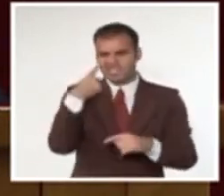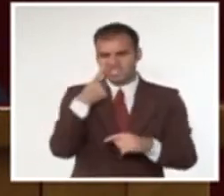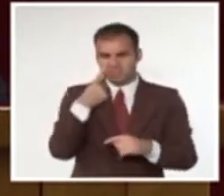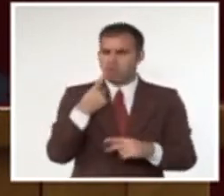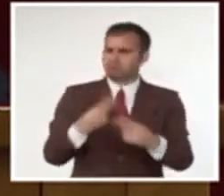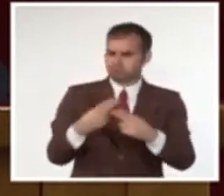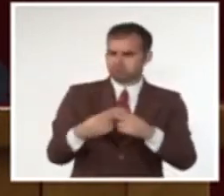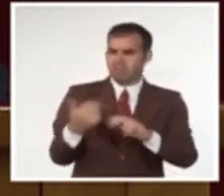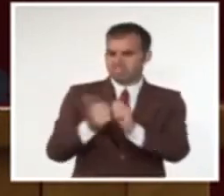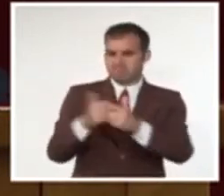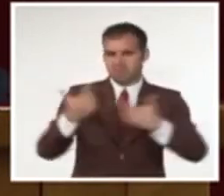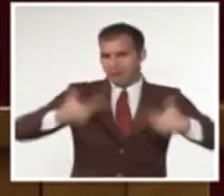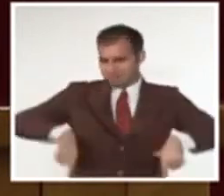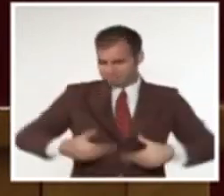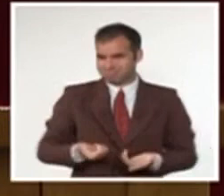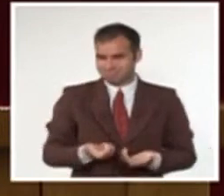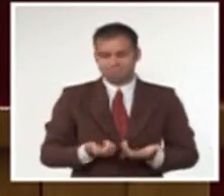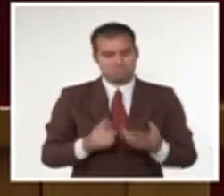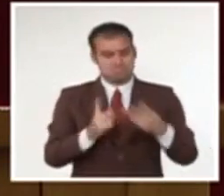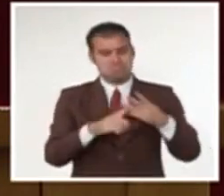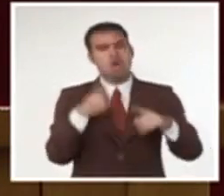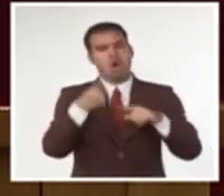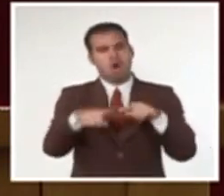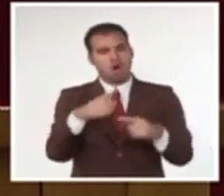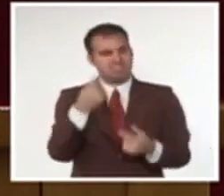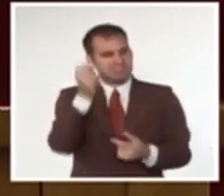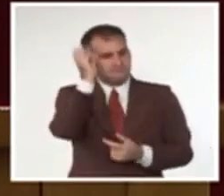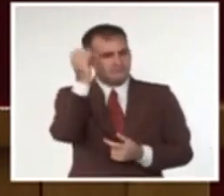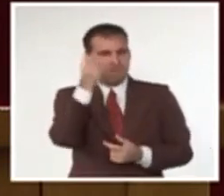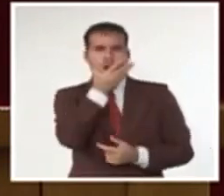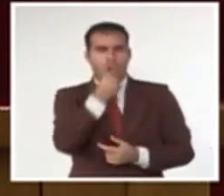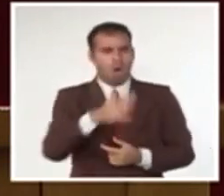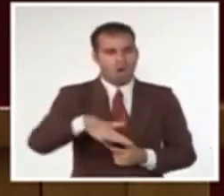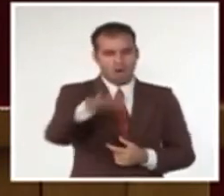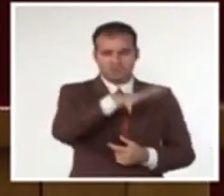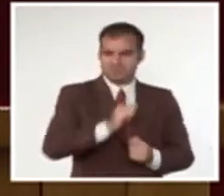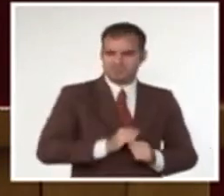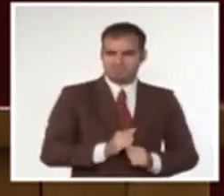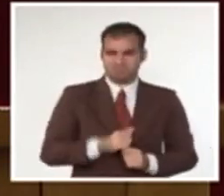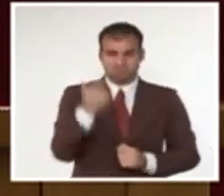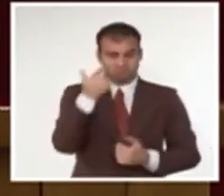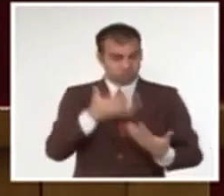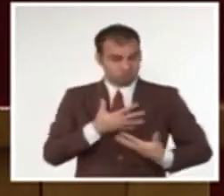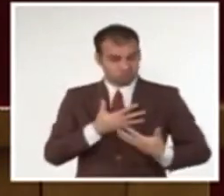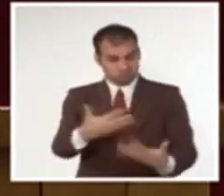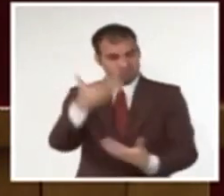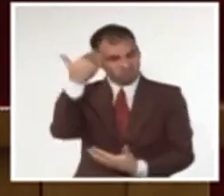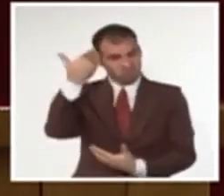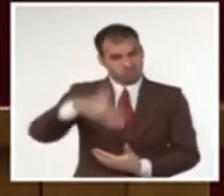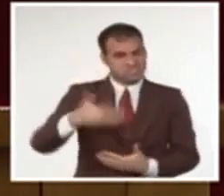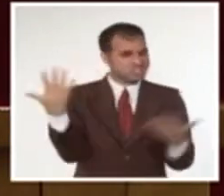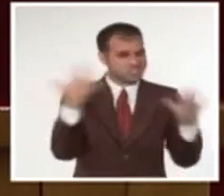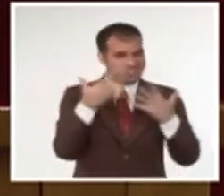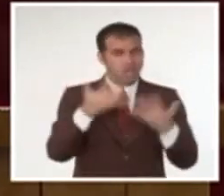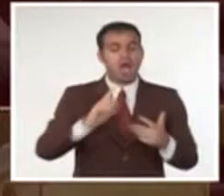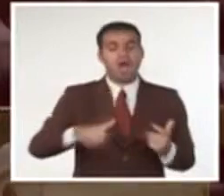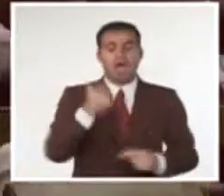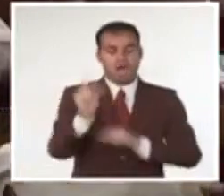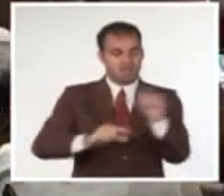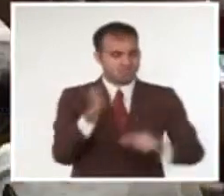del deporte, con la osadía y la creatividad de nuestros jóvenes, con la pasión estremecedora de nuestros